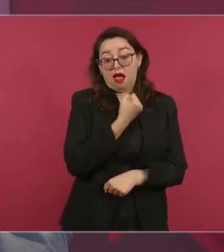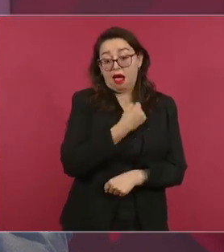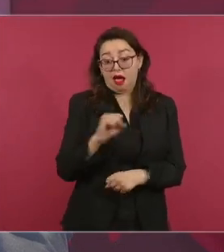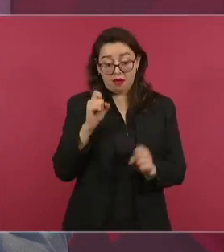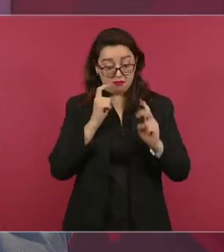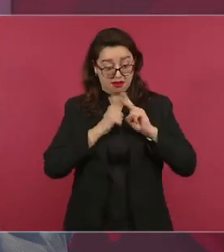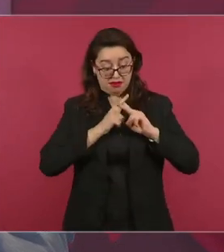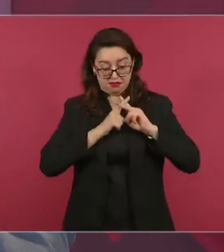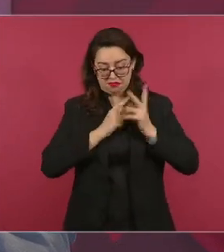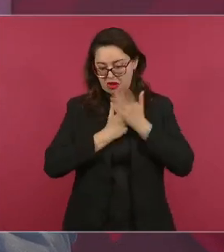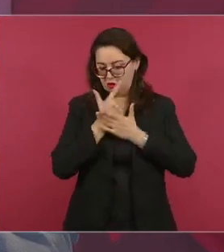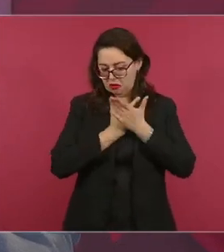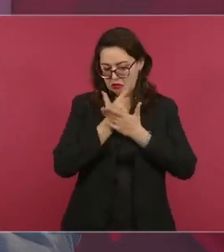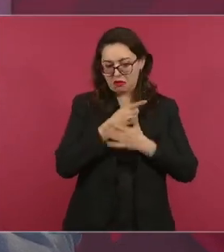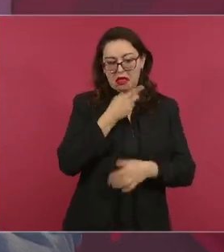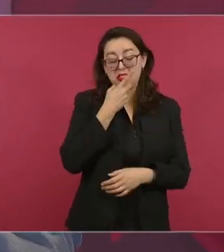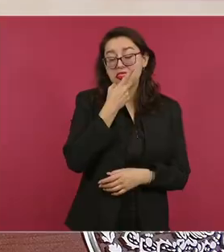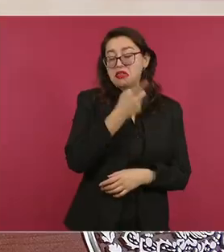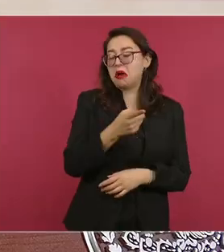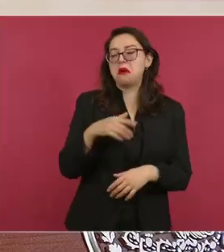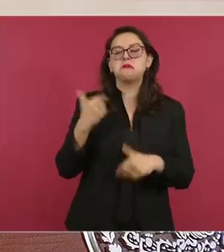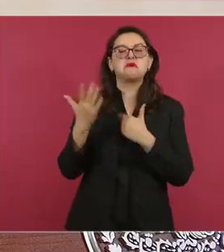temas económicos,